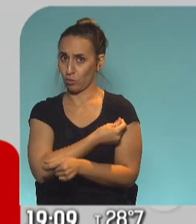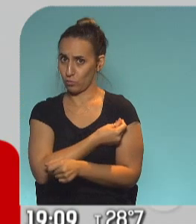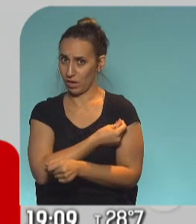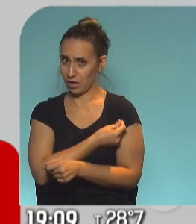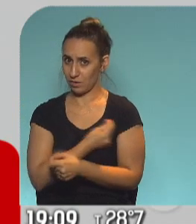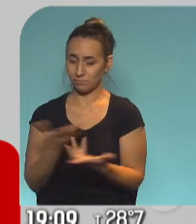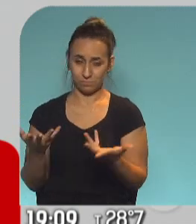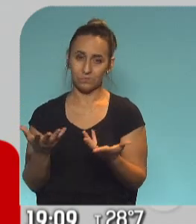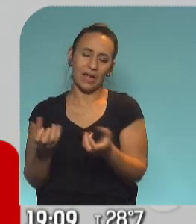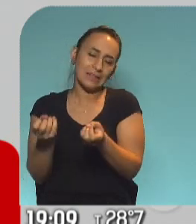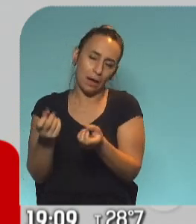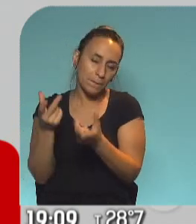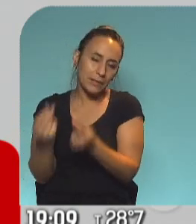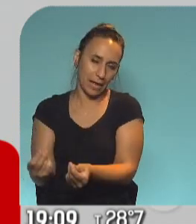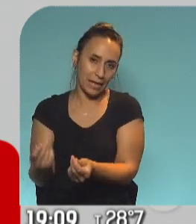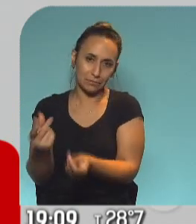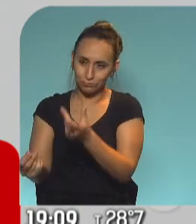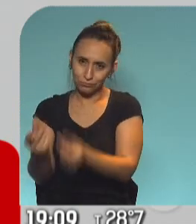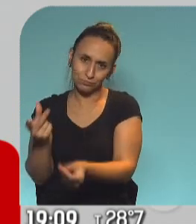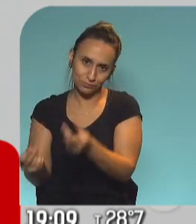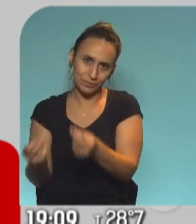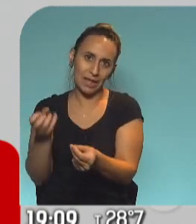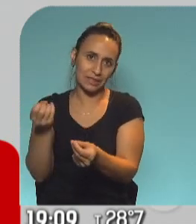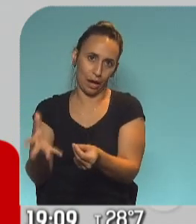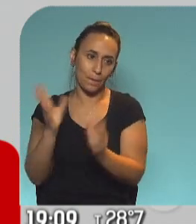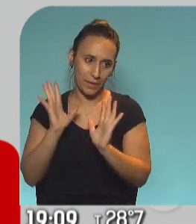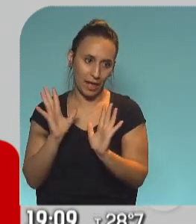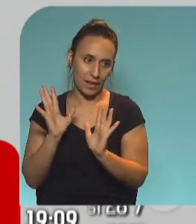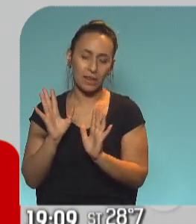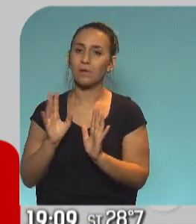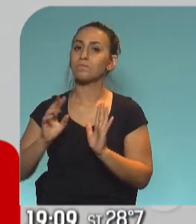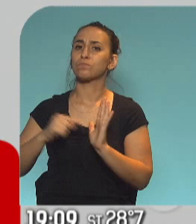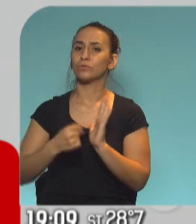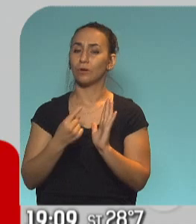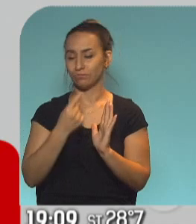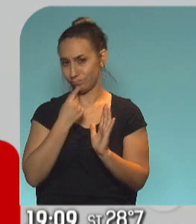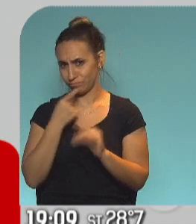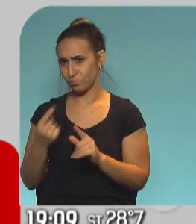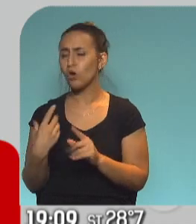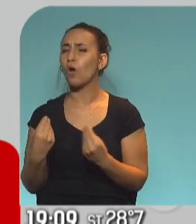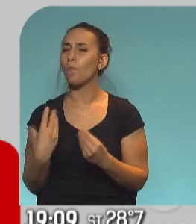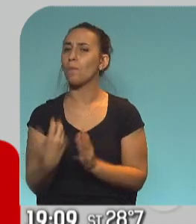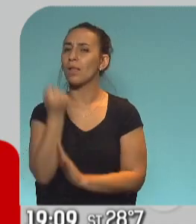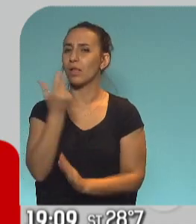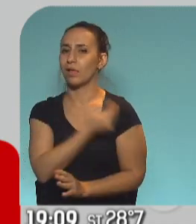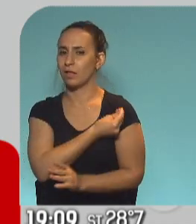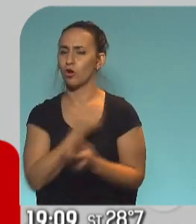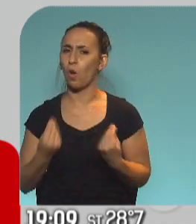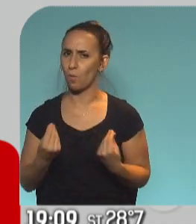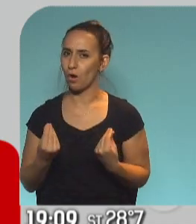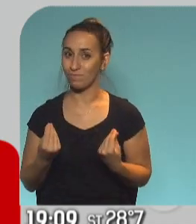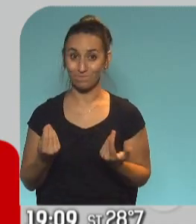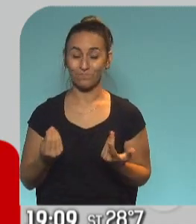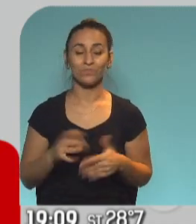es indiscutible que está bien aplicada. La cuestión, lo que está en discusión es el momento y el cómo. Ahora, Ariel, si querés, vamos a ver algo